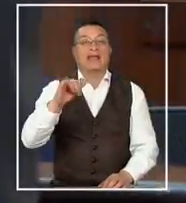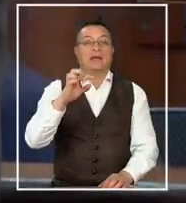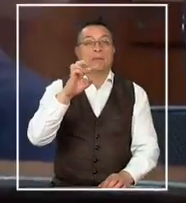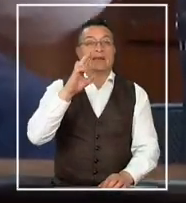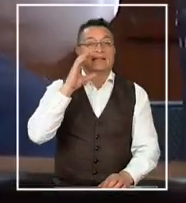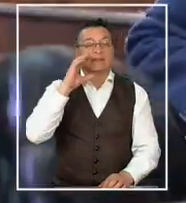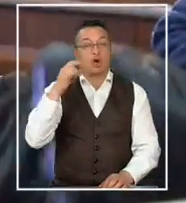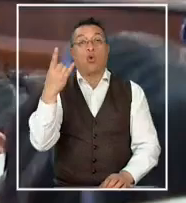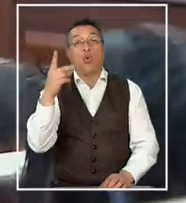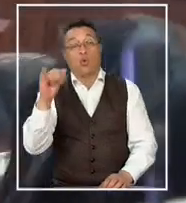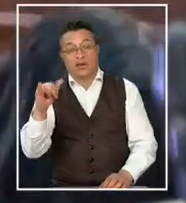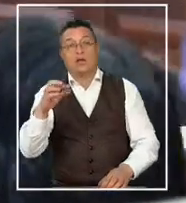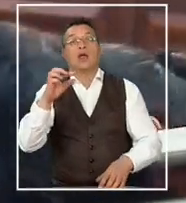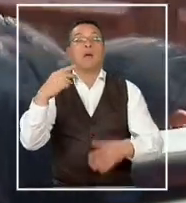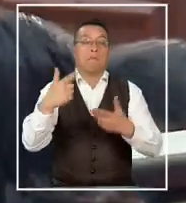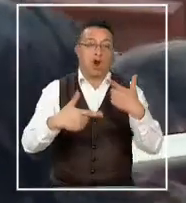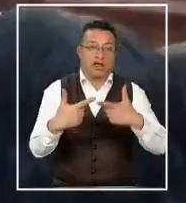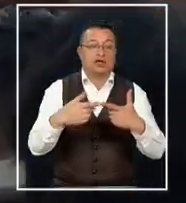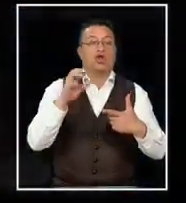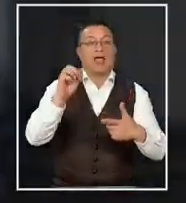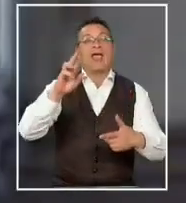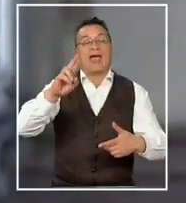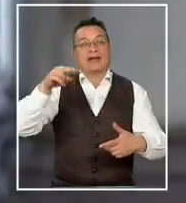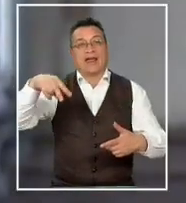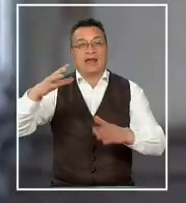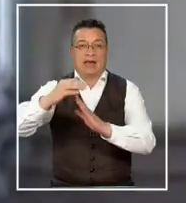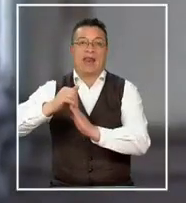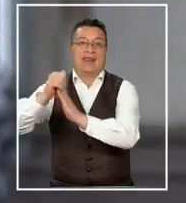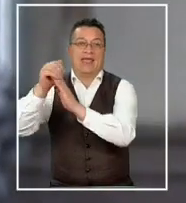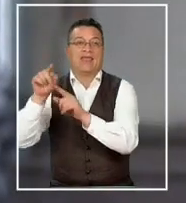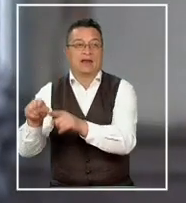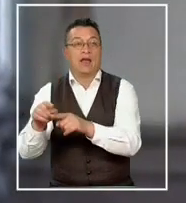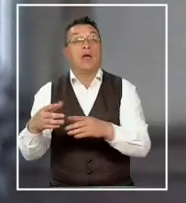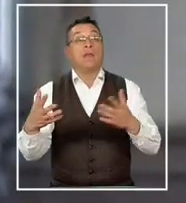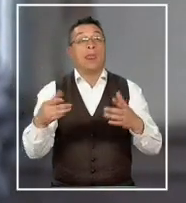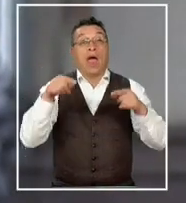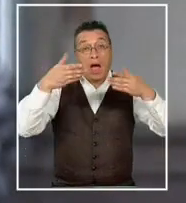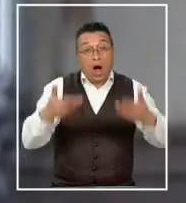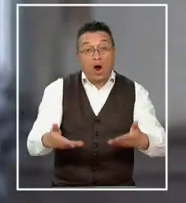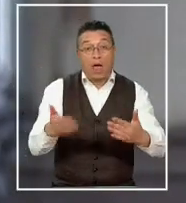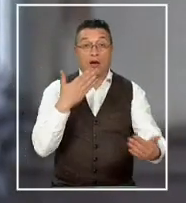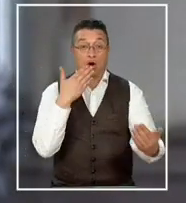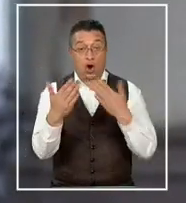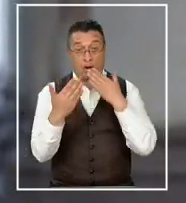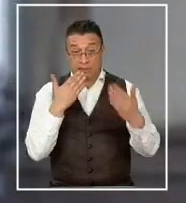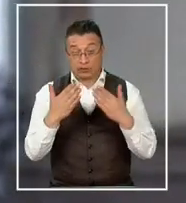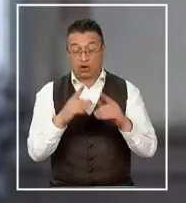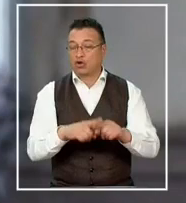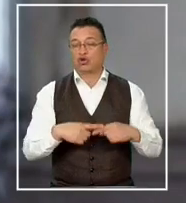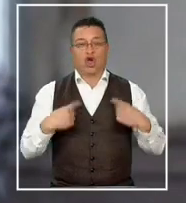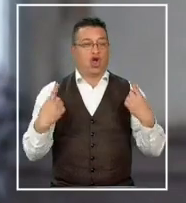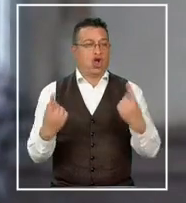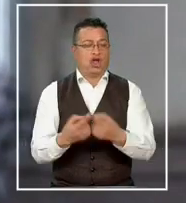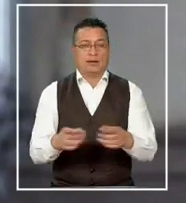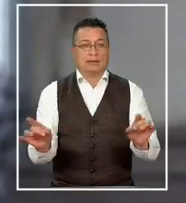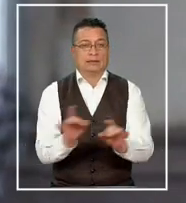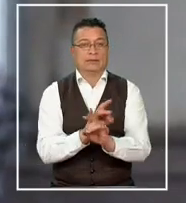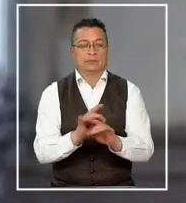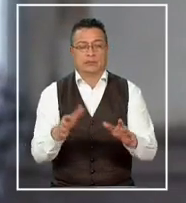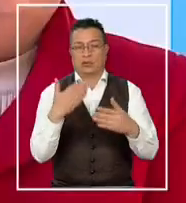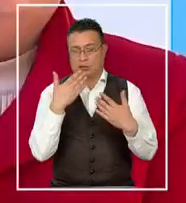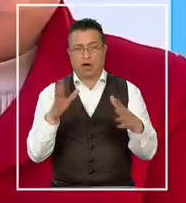sistema político y derechos sería liderada por un RN. A estas alturas las conversaciones ya están todas